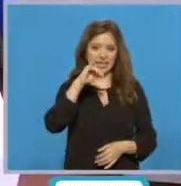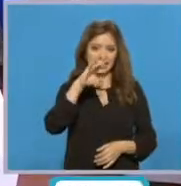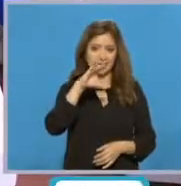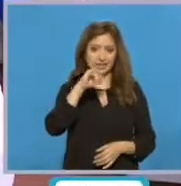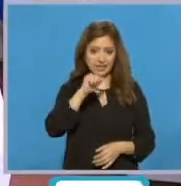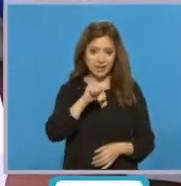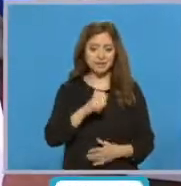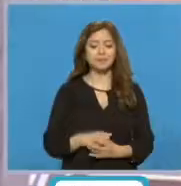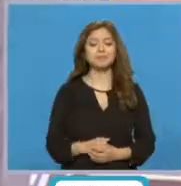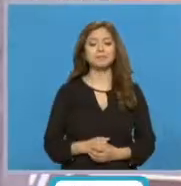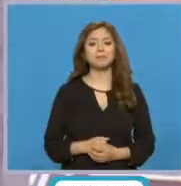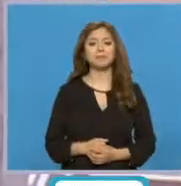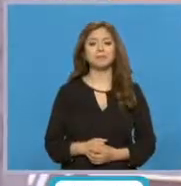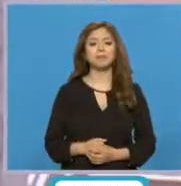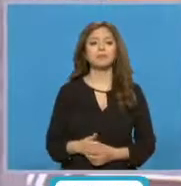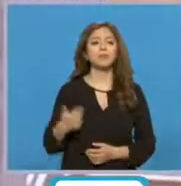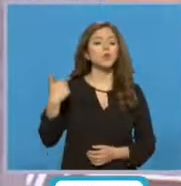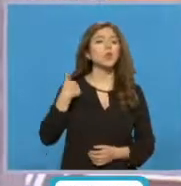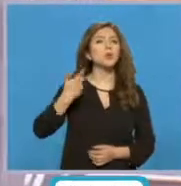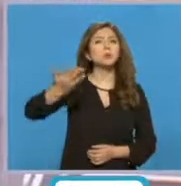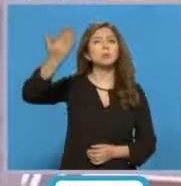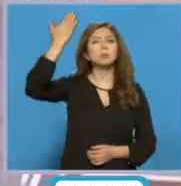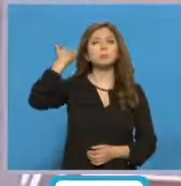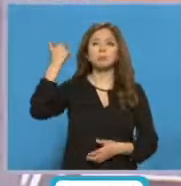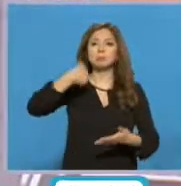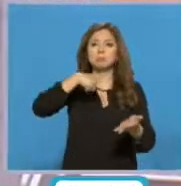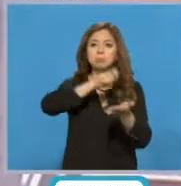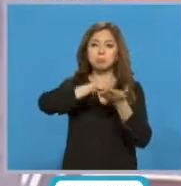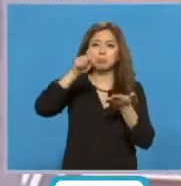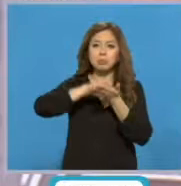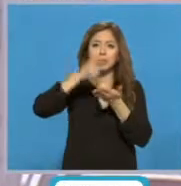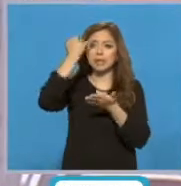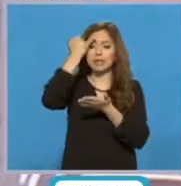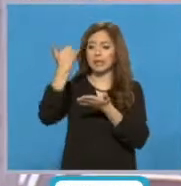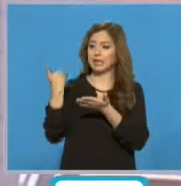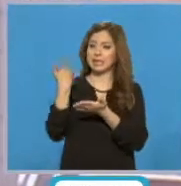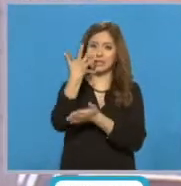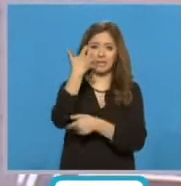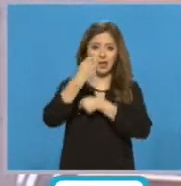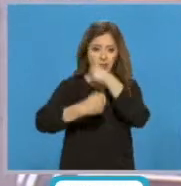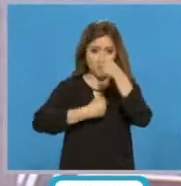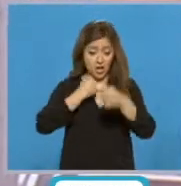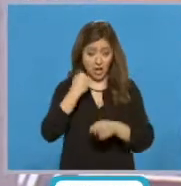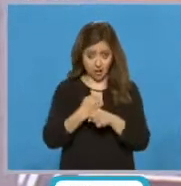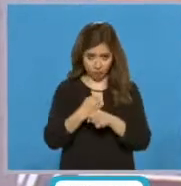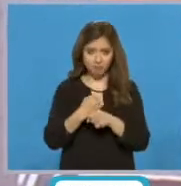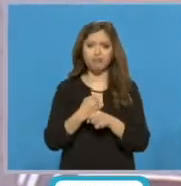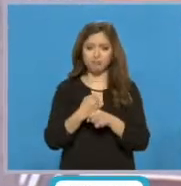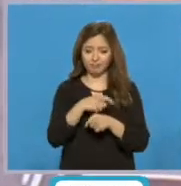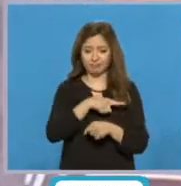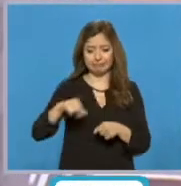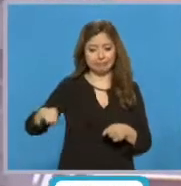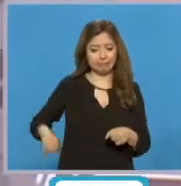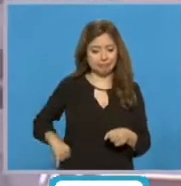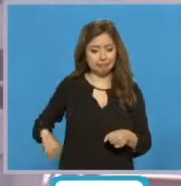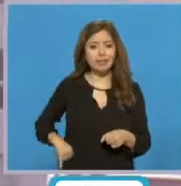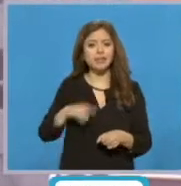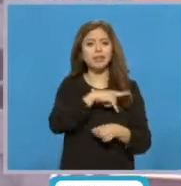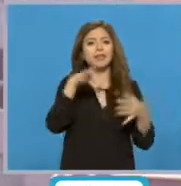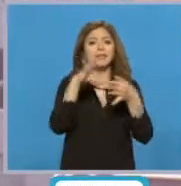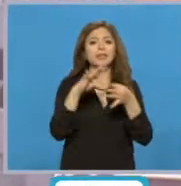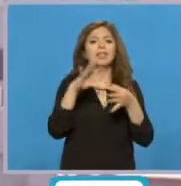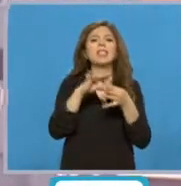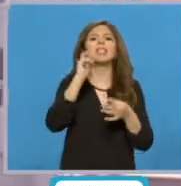un texto que escribí yo hace unos 5 años, muy interesante, porque te plantea la historia